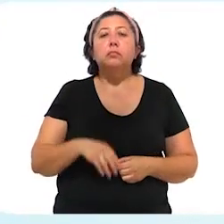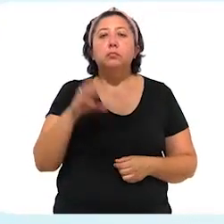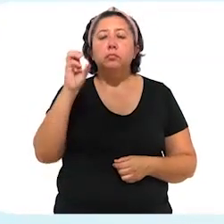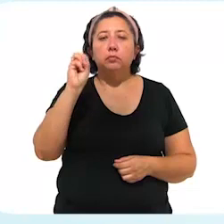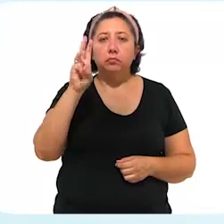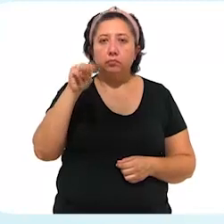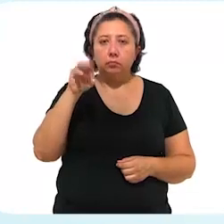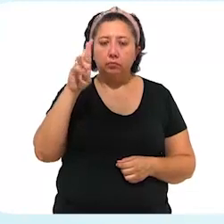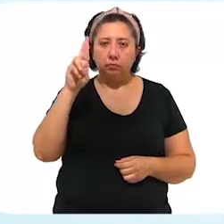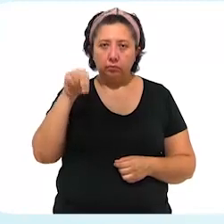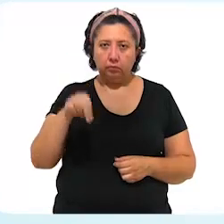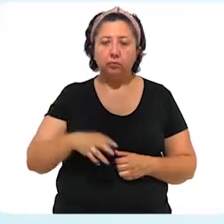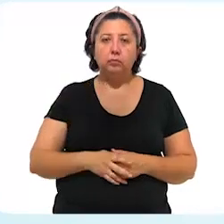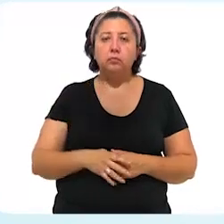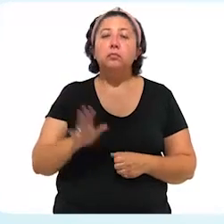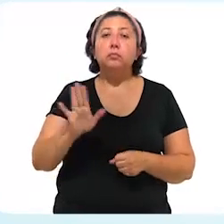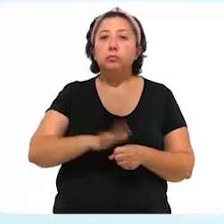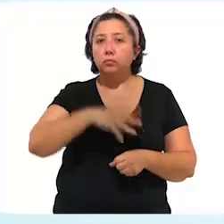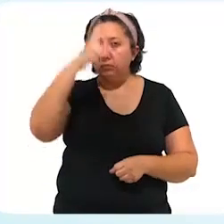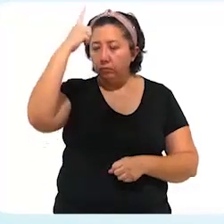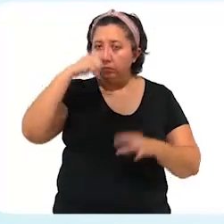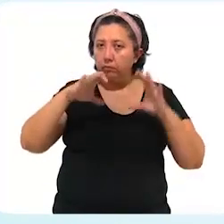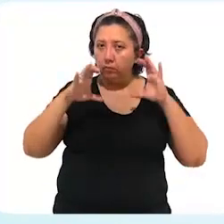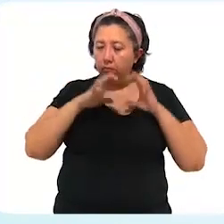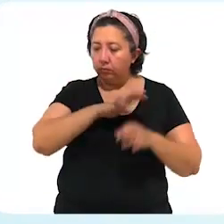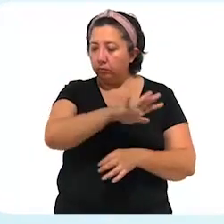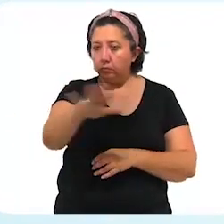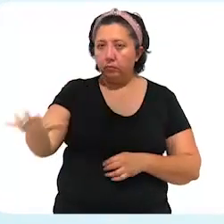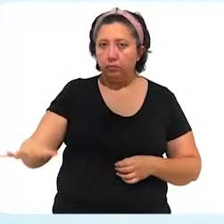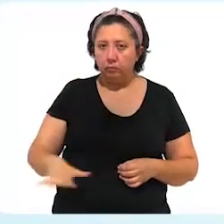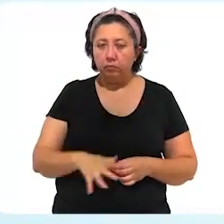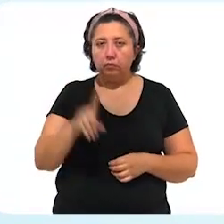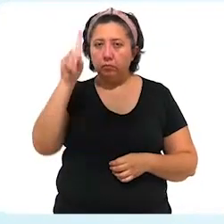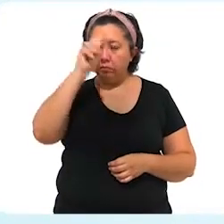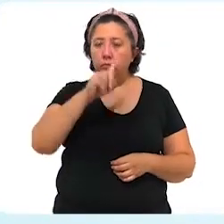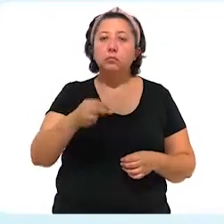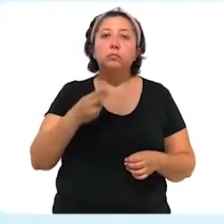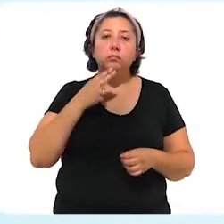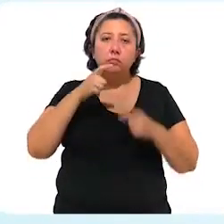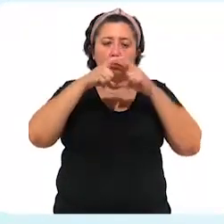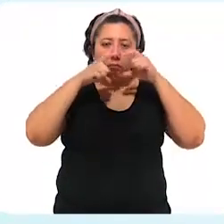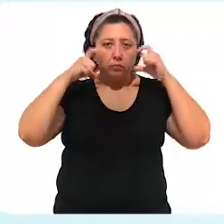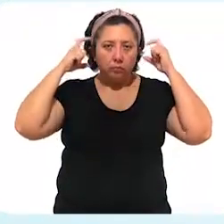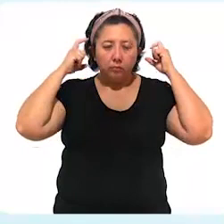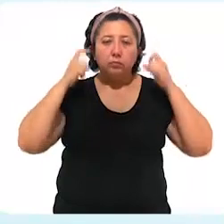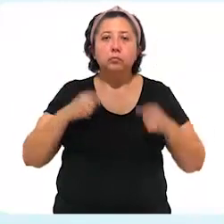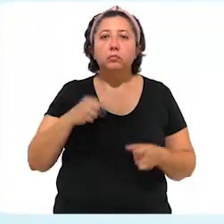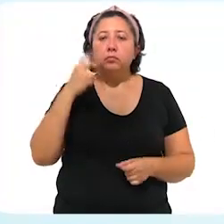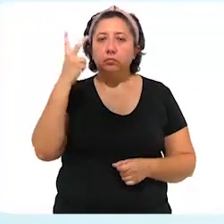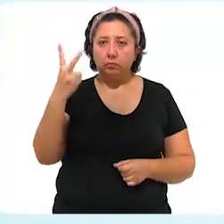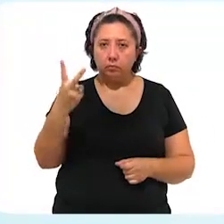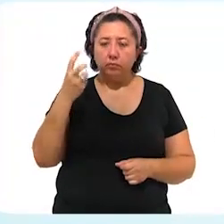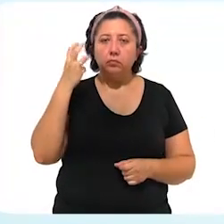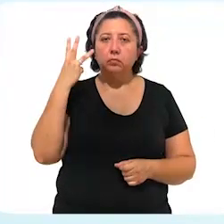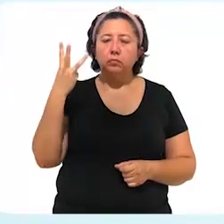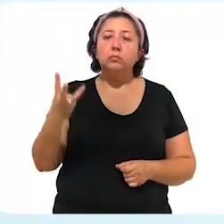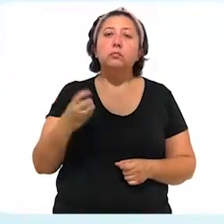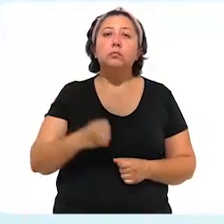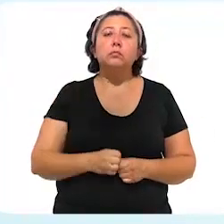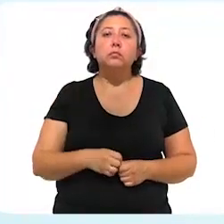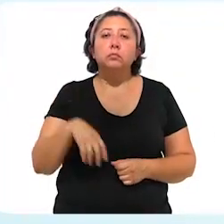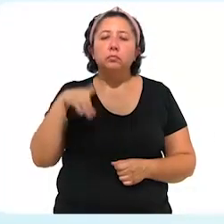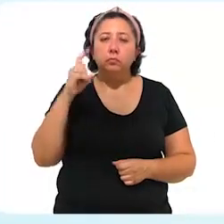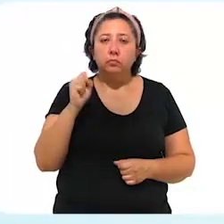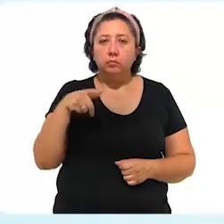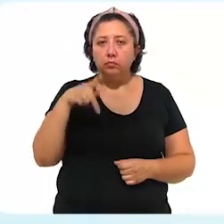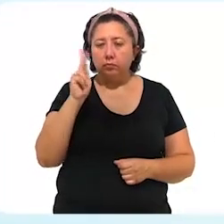la variante Omicron, por lo que para protegernos entre todos se sugiere el uso de cubrebocas de 2 capas, tricapa